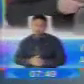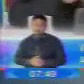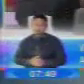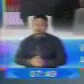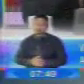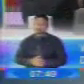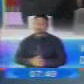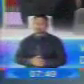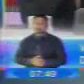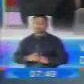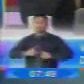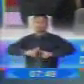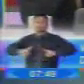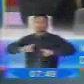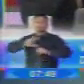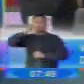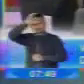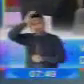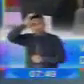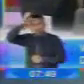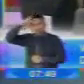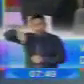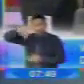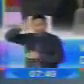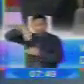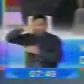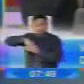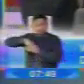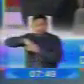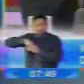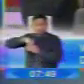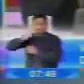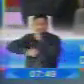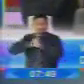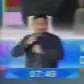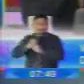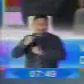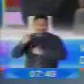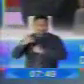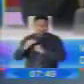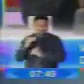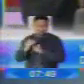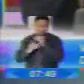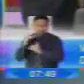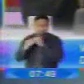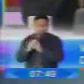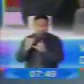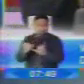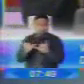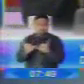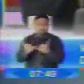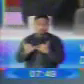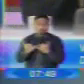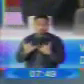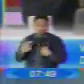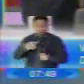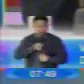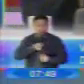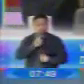digamos, pero la cultura tiene un fondo que ha construido durante muchos años. Esto no es algo que lo he hecho